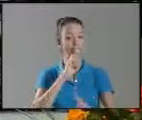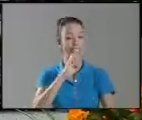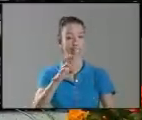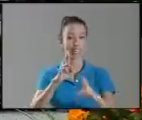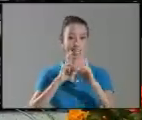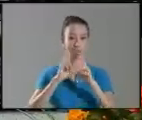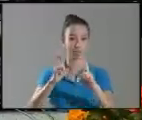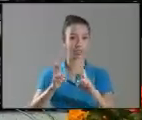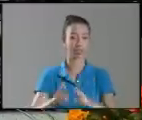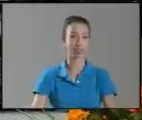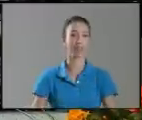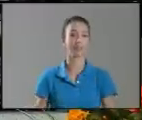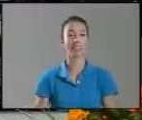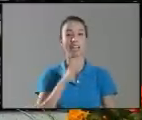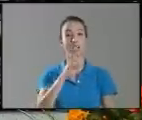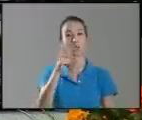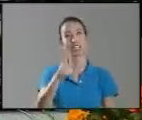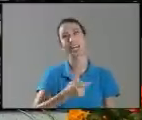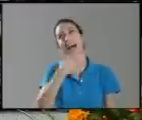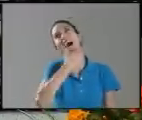¿Y a ver cuál es la respuesta?